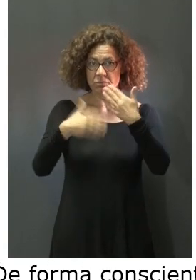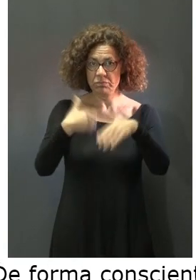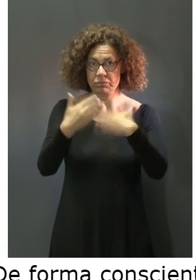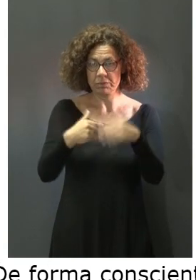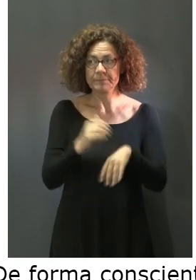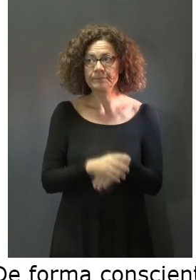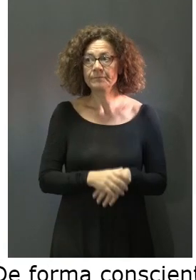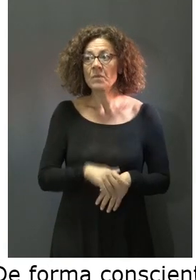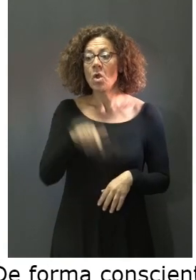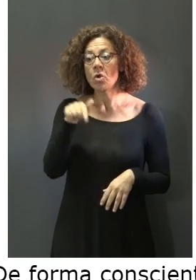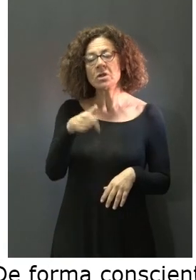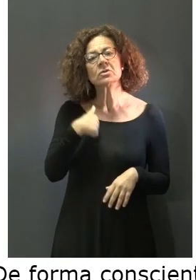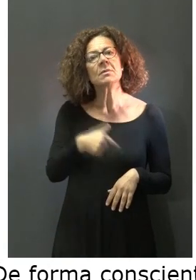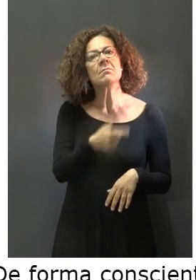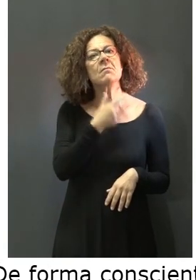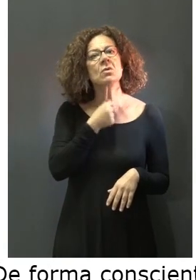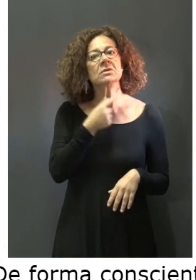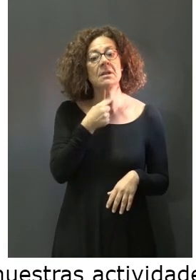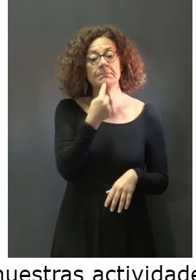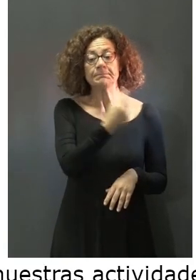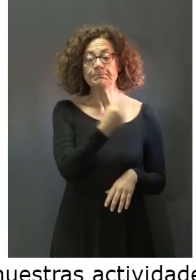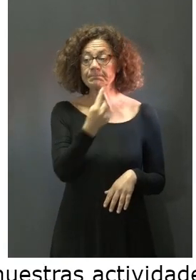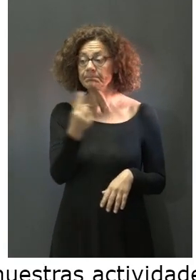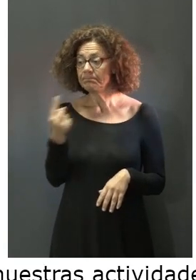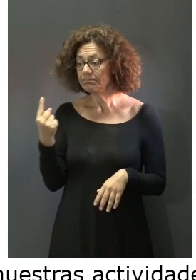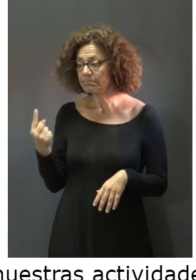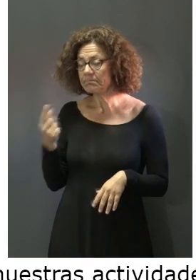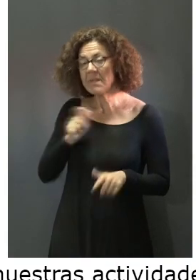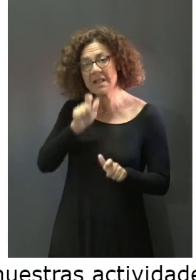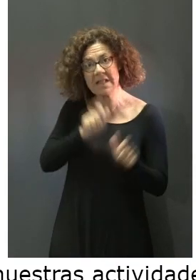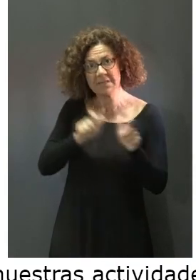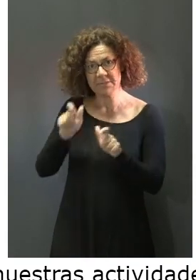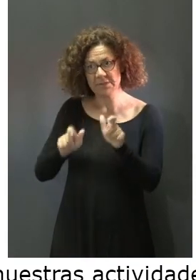esto, pues me gustaría que cada uno de las